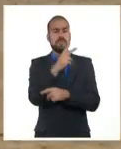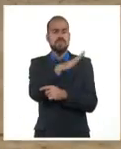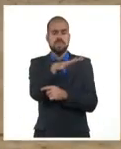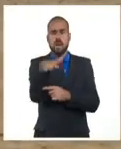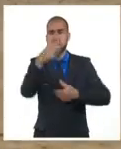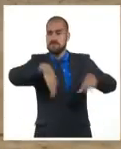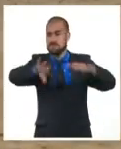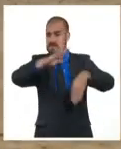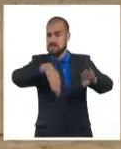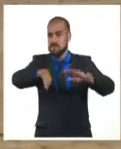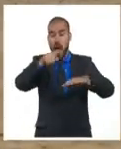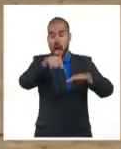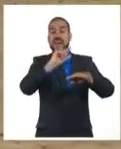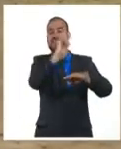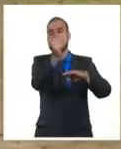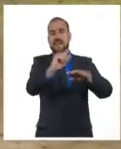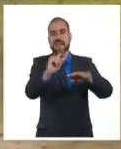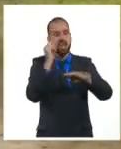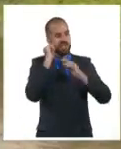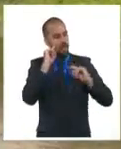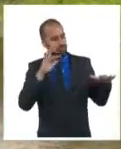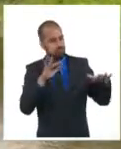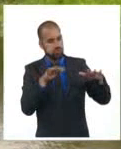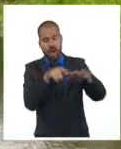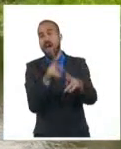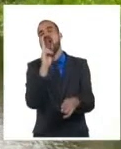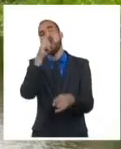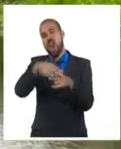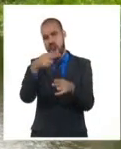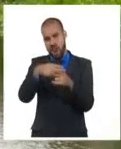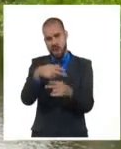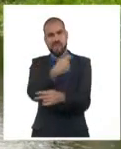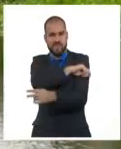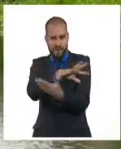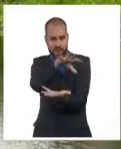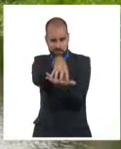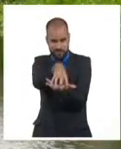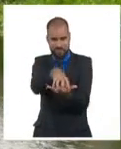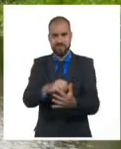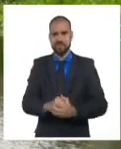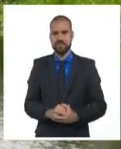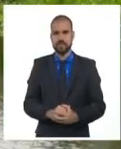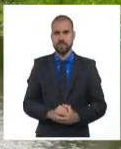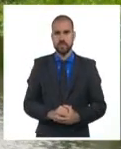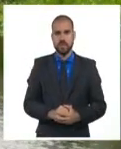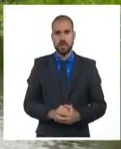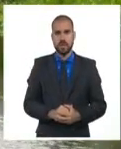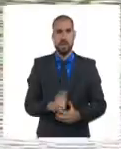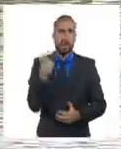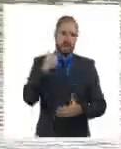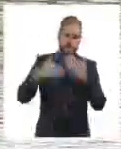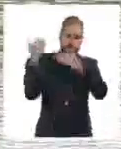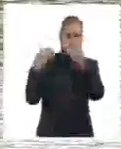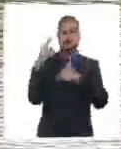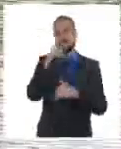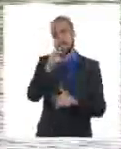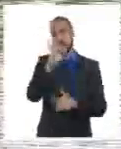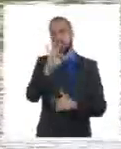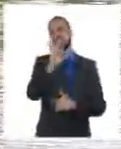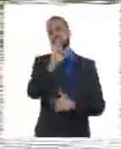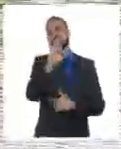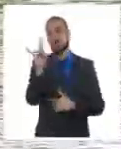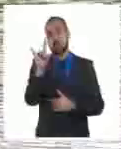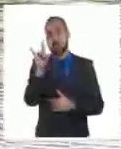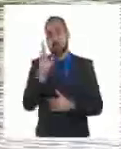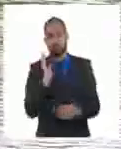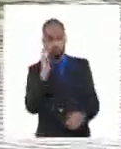donde desemboca el río que da nombre al pueblo. Hasta aquí llegó en 1879 el mayor general